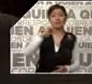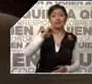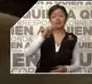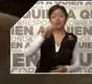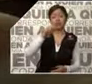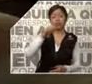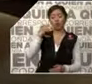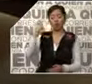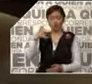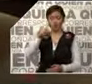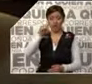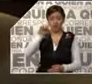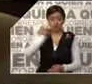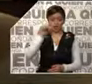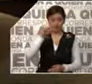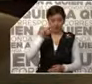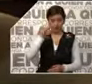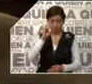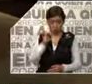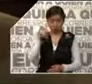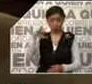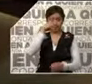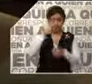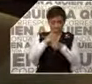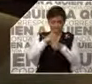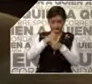Tenorio Godínez de la primera sala de lo familiar